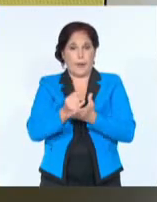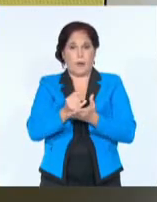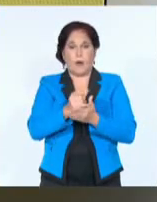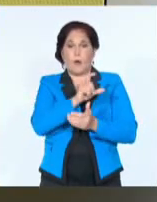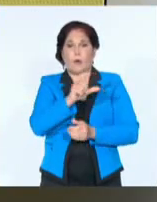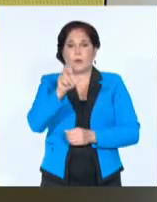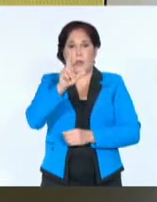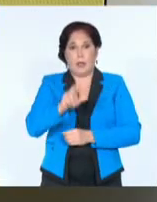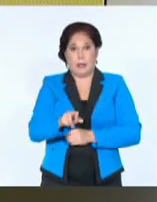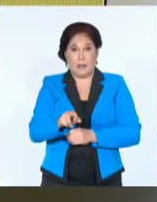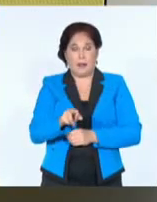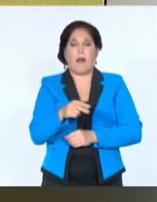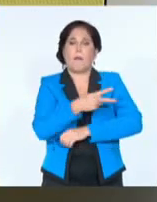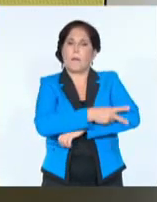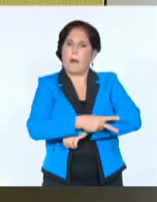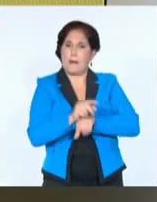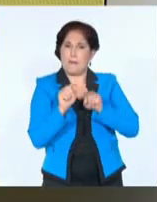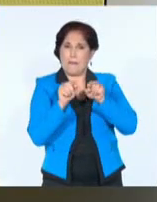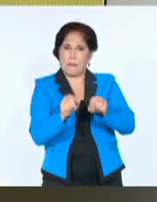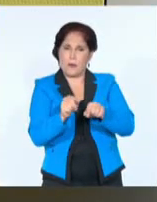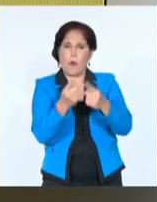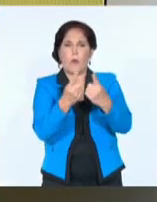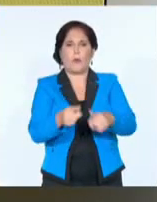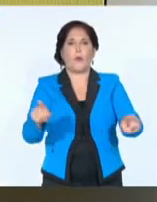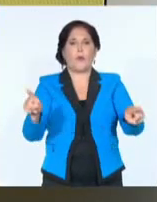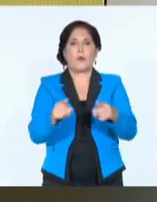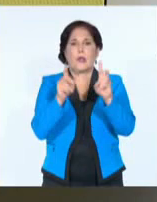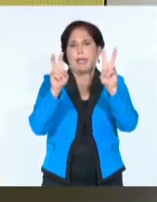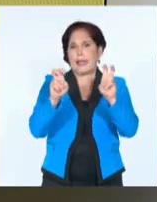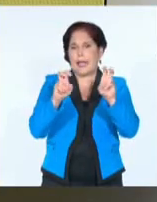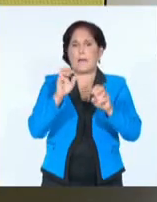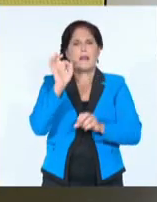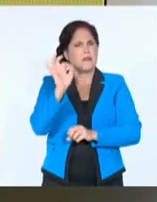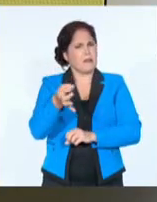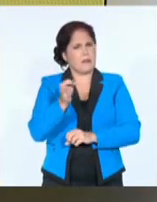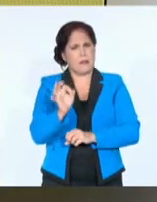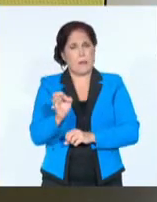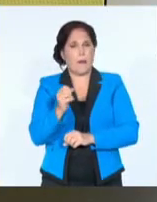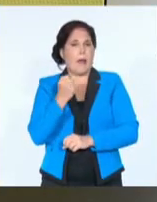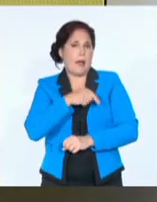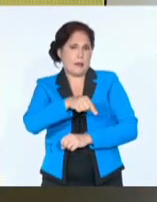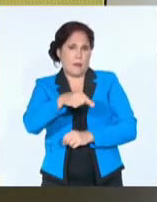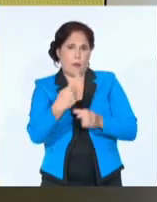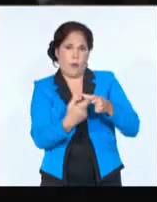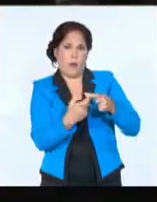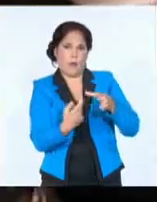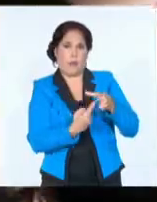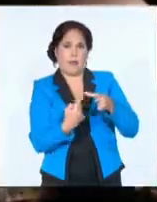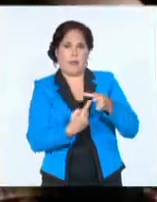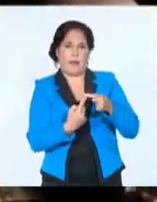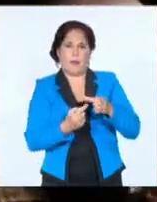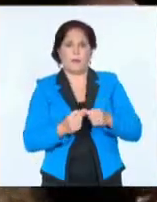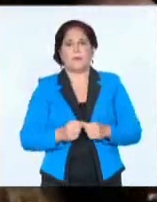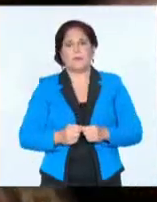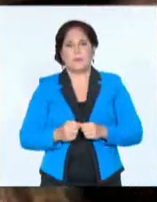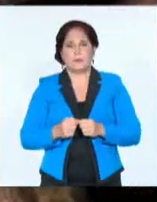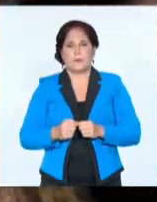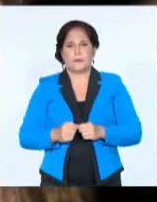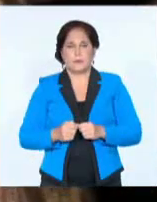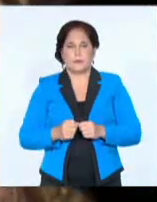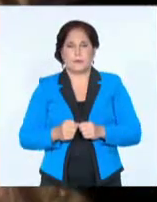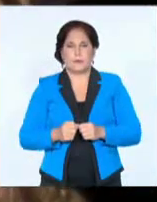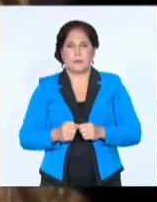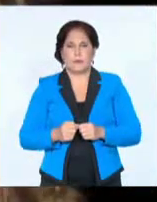para ofrecerle a sus seguidores un concierto con temas de siempre y los más recientes de su disco Morada.